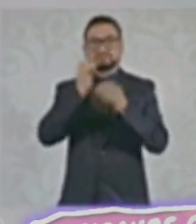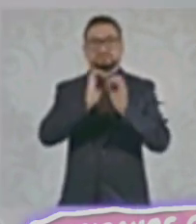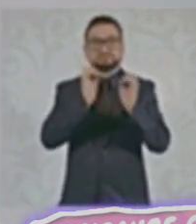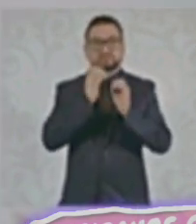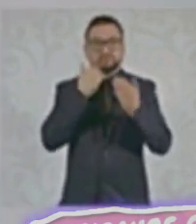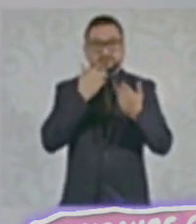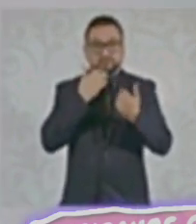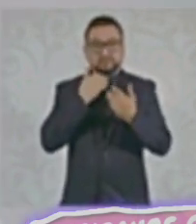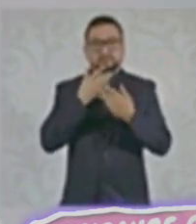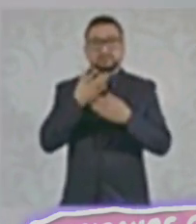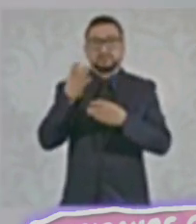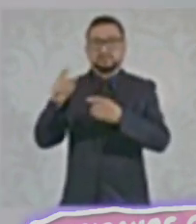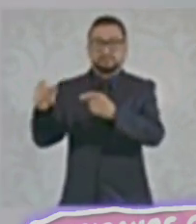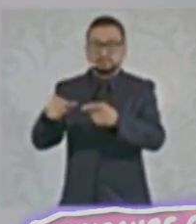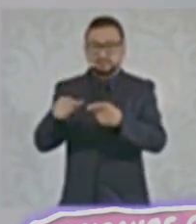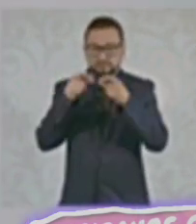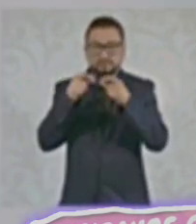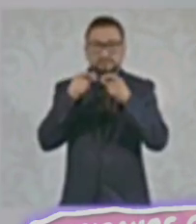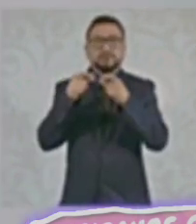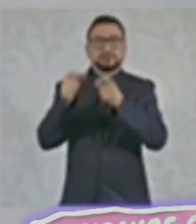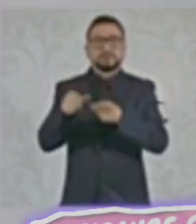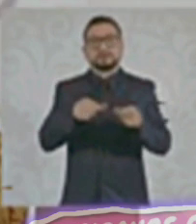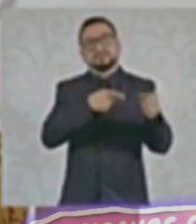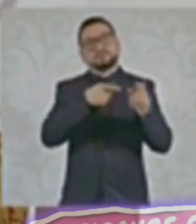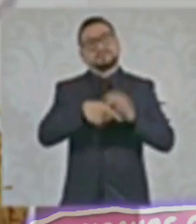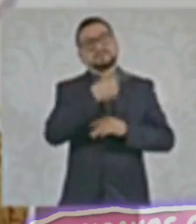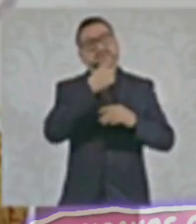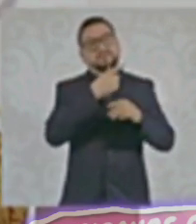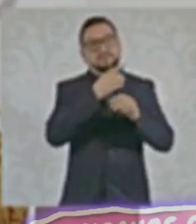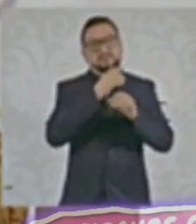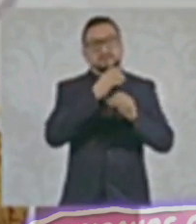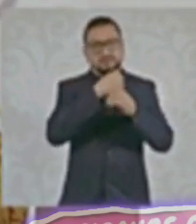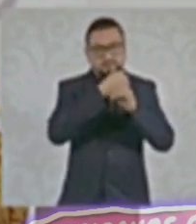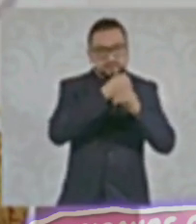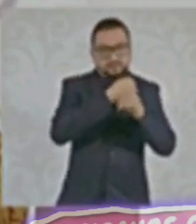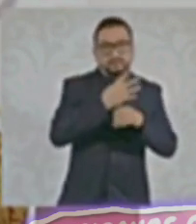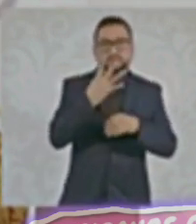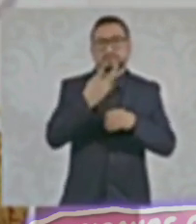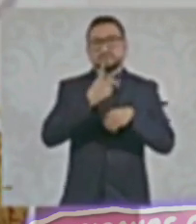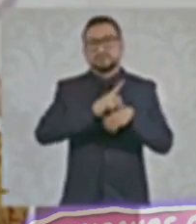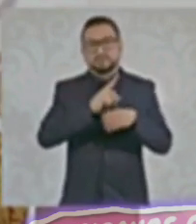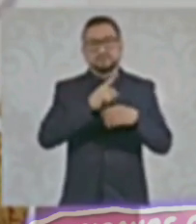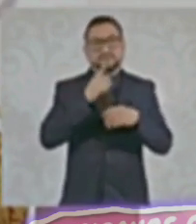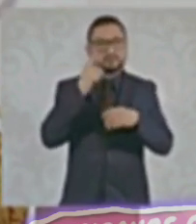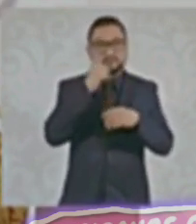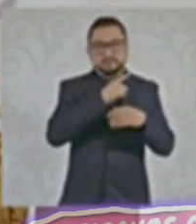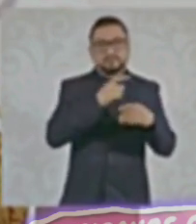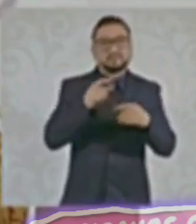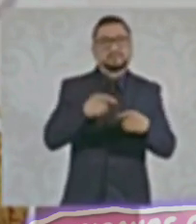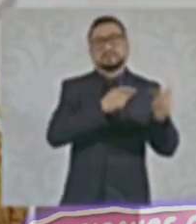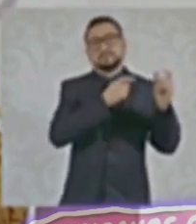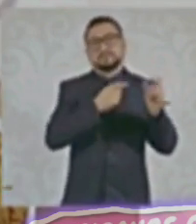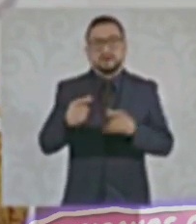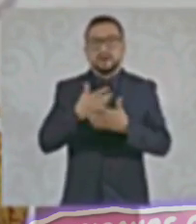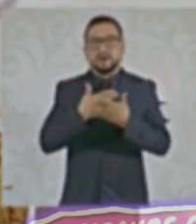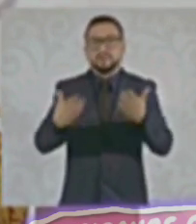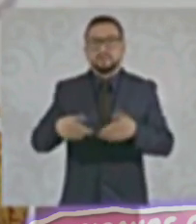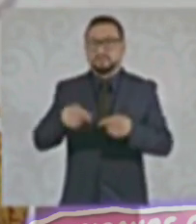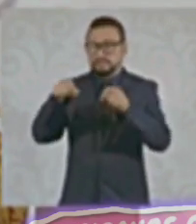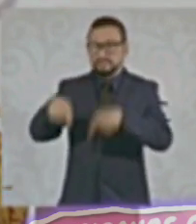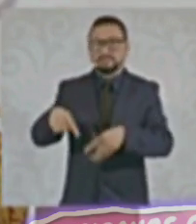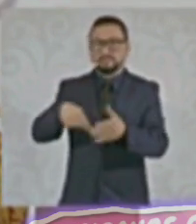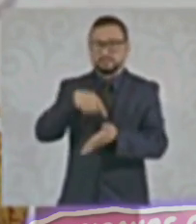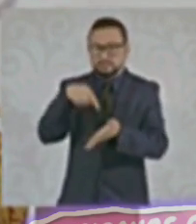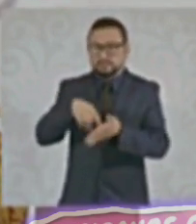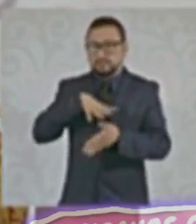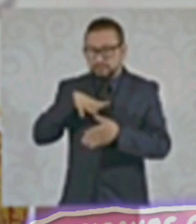antes había una muestra, se mandaba al laboratorio, regresaba 4 días y se prestaba muchas cosas. Ahora ya hay laboratorios.